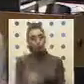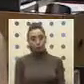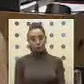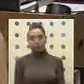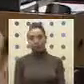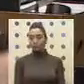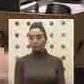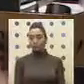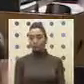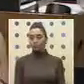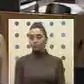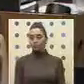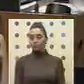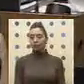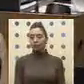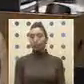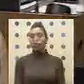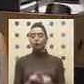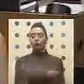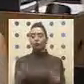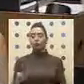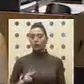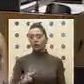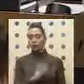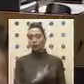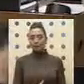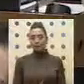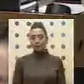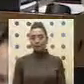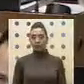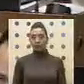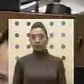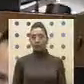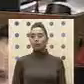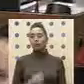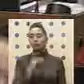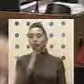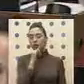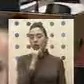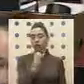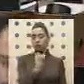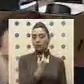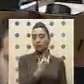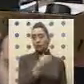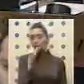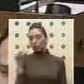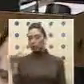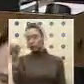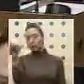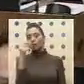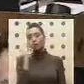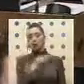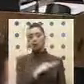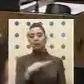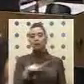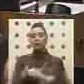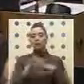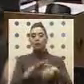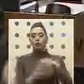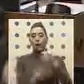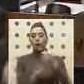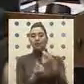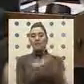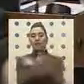Y la otra cosa, señor presidente, que no sé si corresponde planteársela al ministro de Hacienda o al de Economía, pero